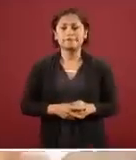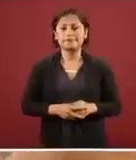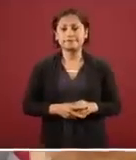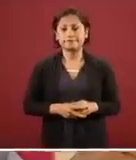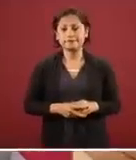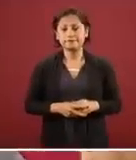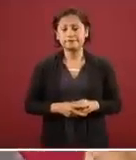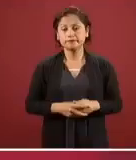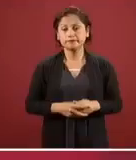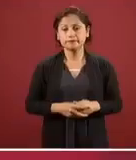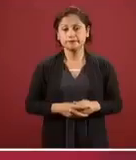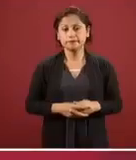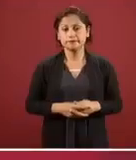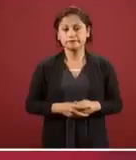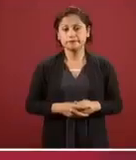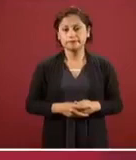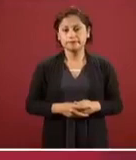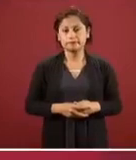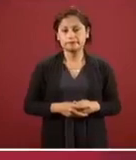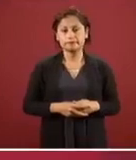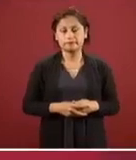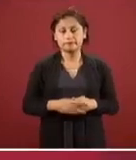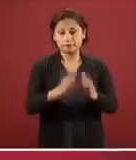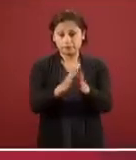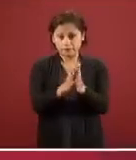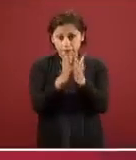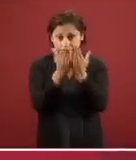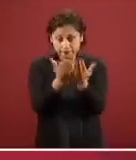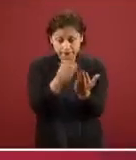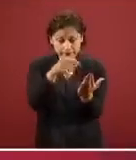de lo aquí manifestado